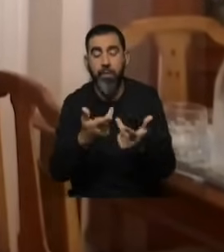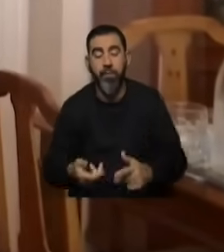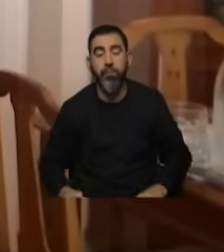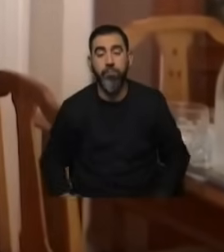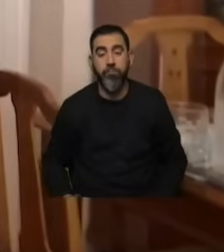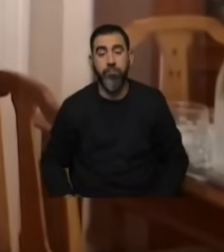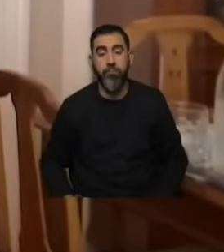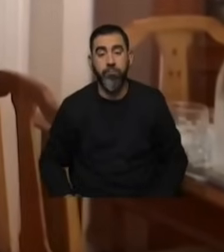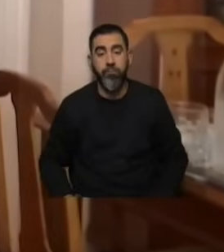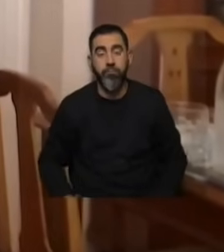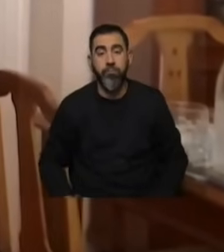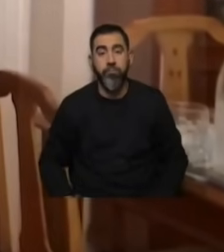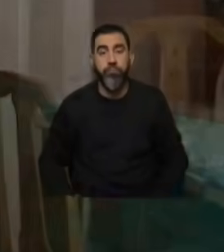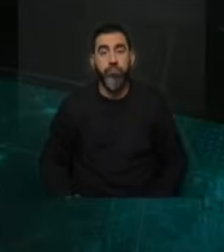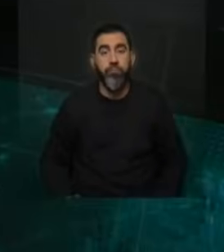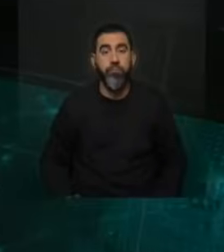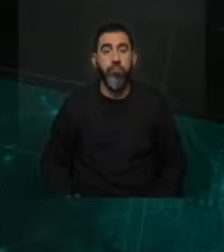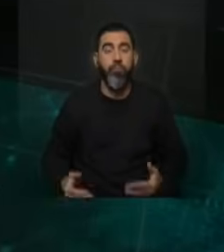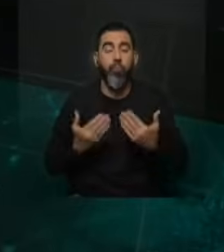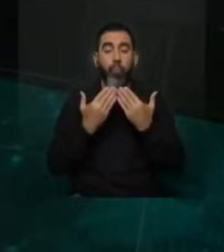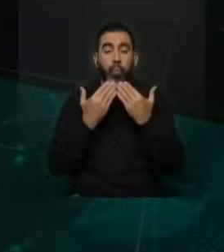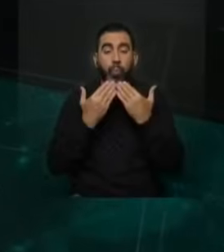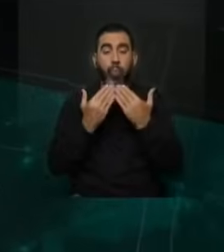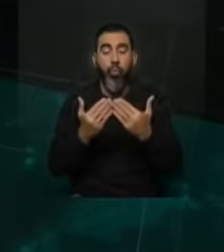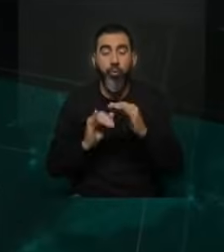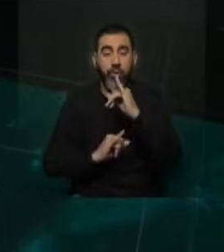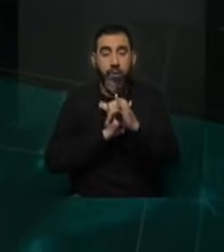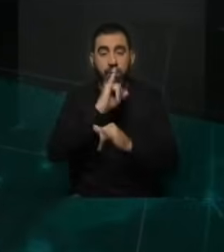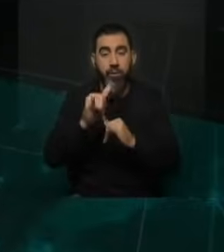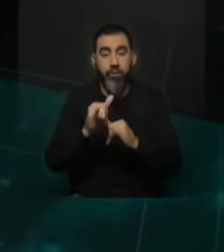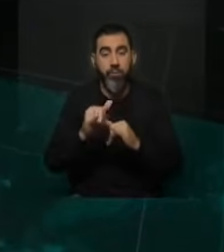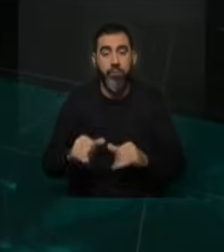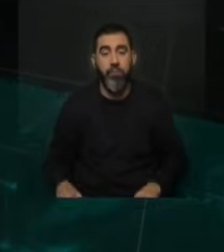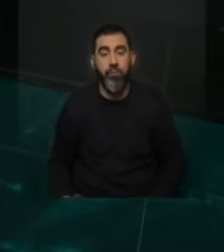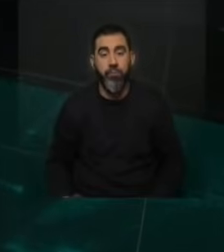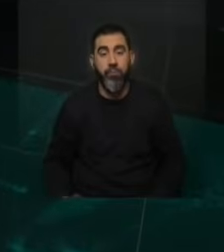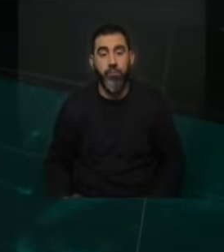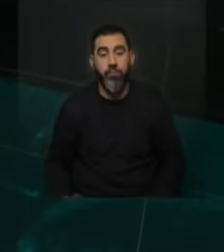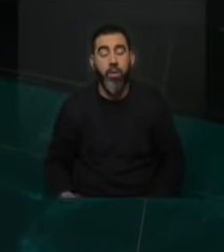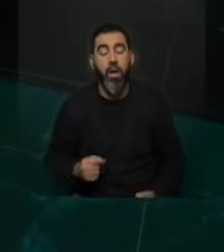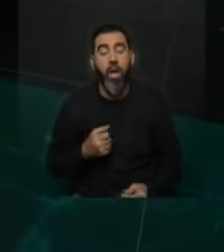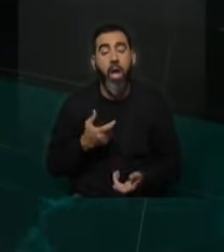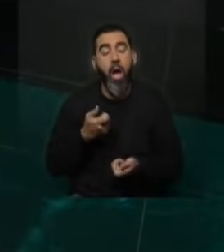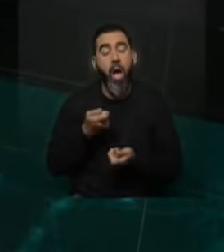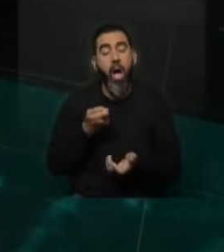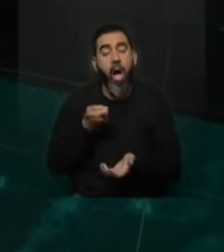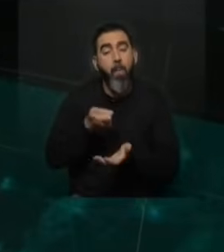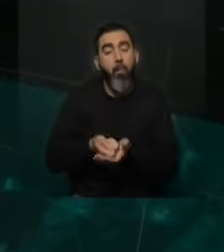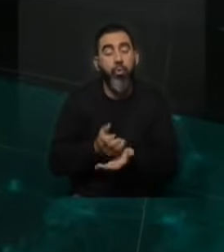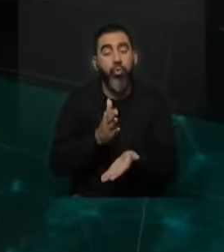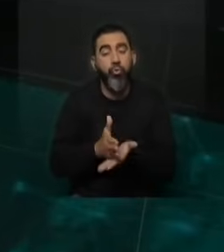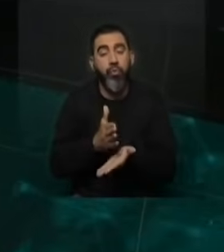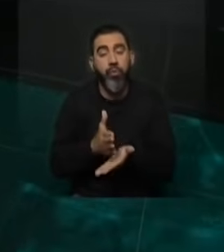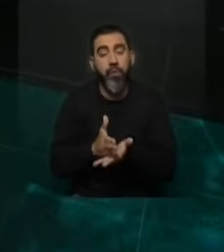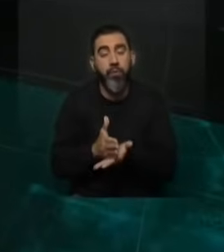Este aporte Muchísimas gracias Luca por esta información y bueno eh aporte solidario no para las Ollas siempre es